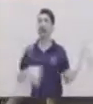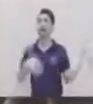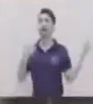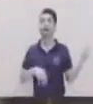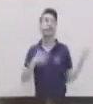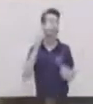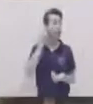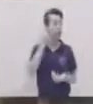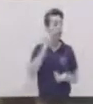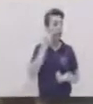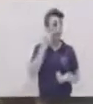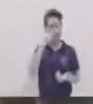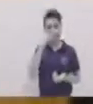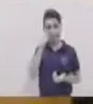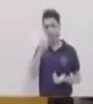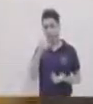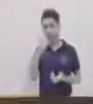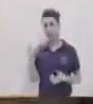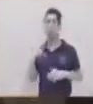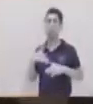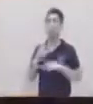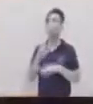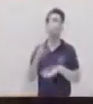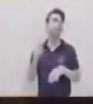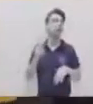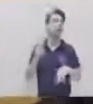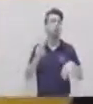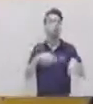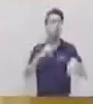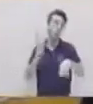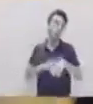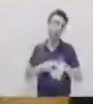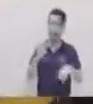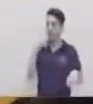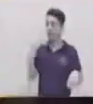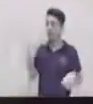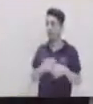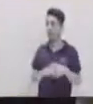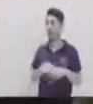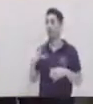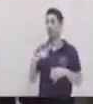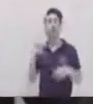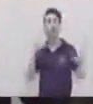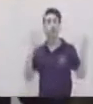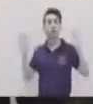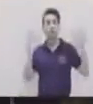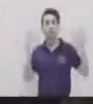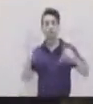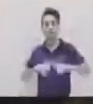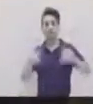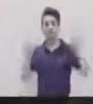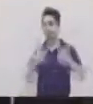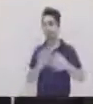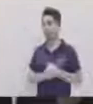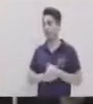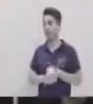una guitarra que es más clásica. ¿Por qué? Porque esta guitarra tiene un sonido